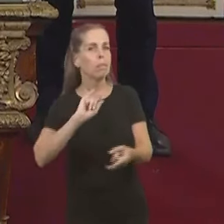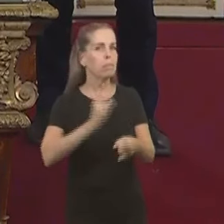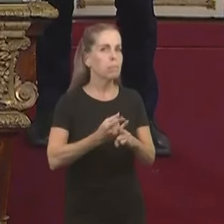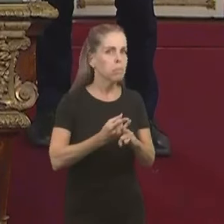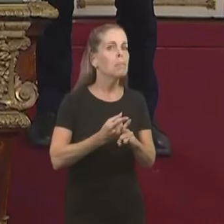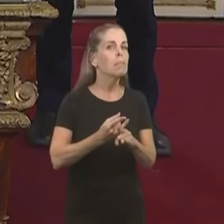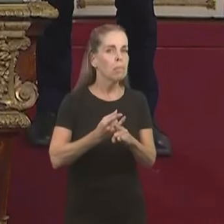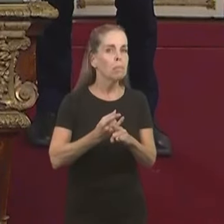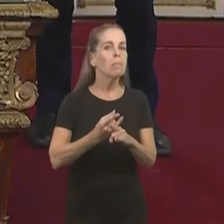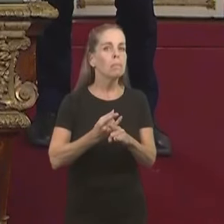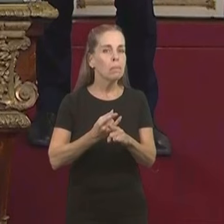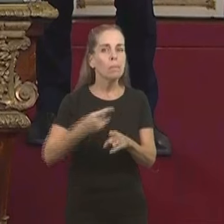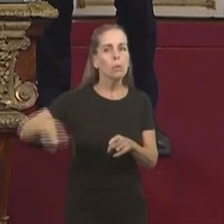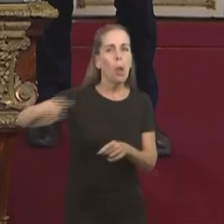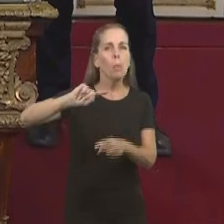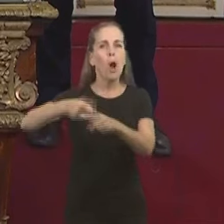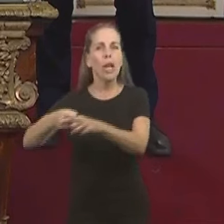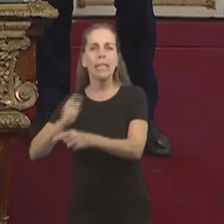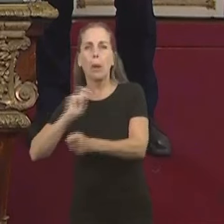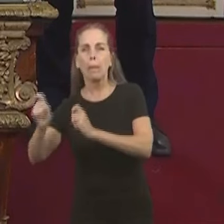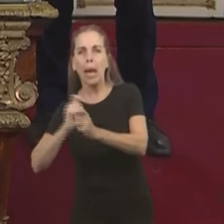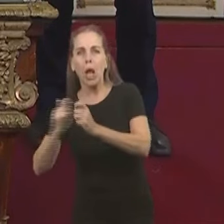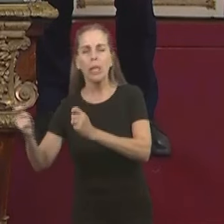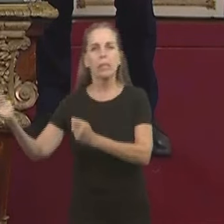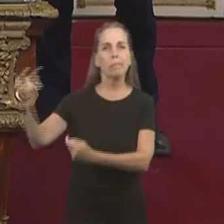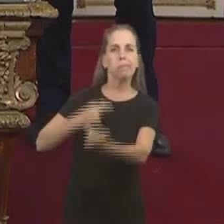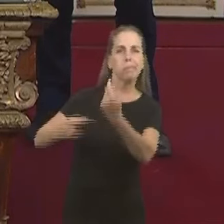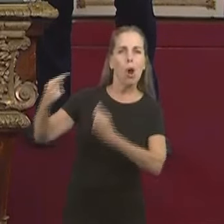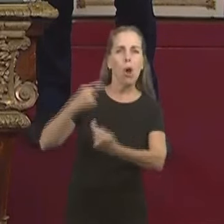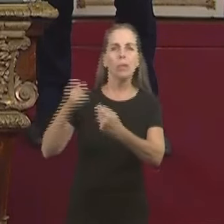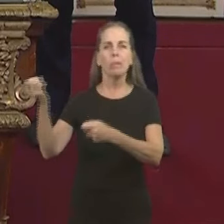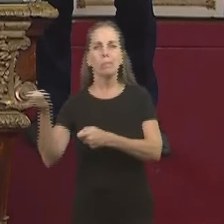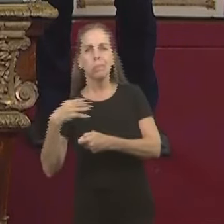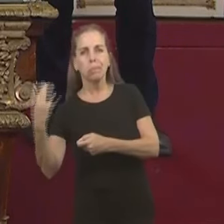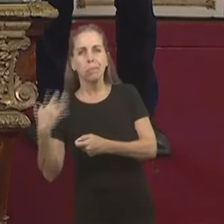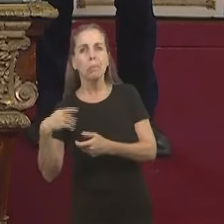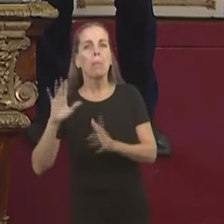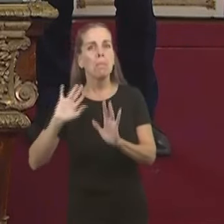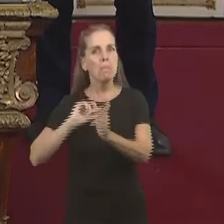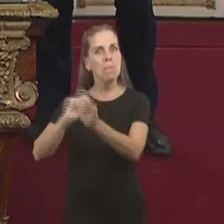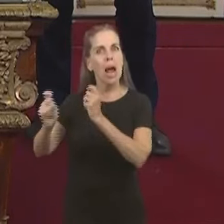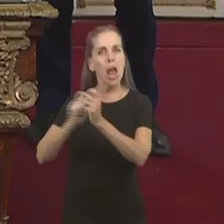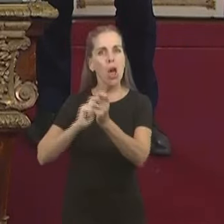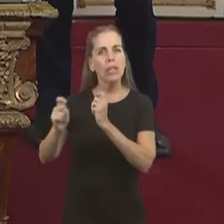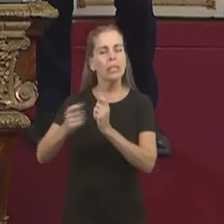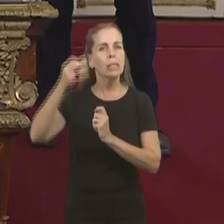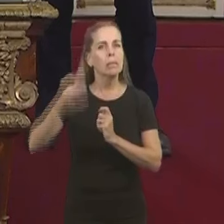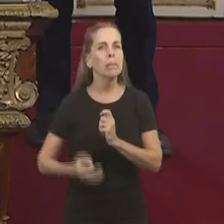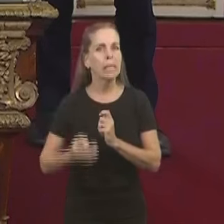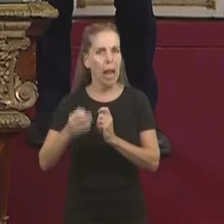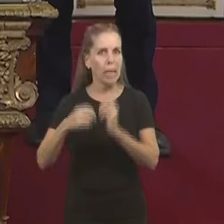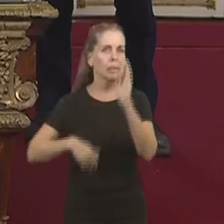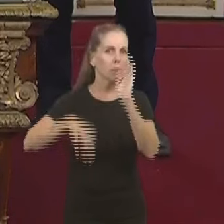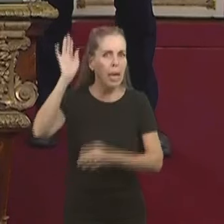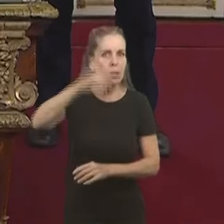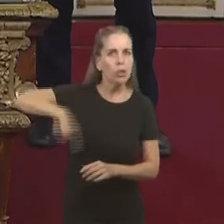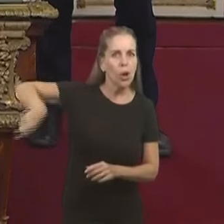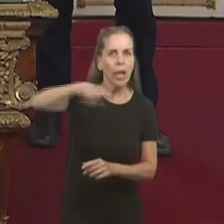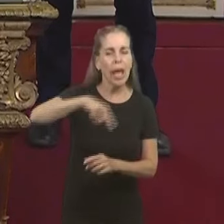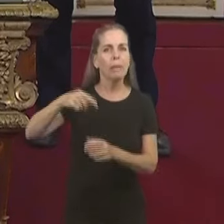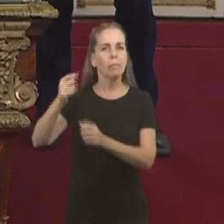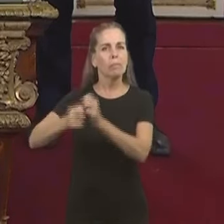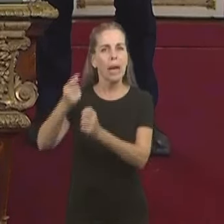profesionales televisivos y petardista tribuneros los periodistas especializados y buena parte del establishment